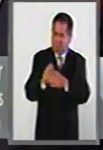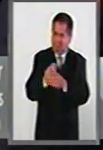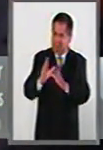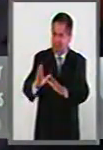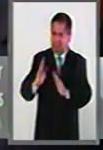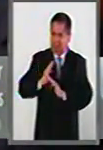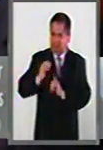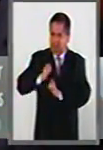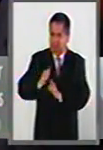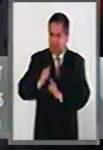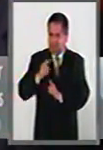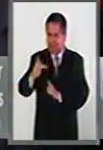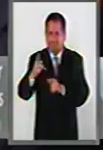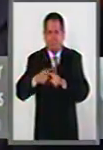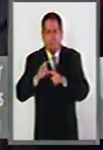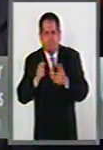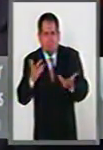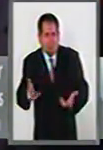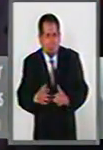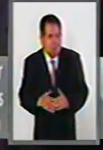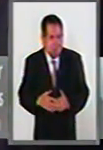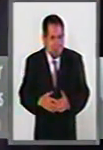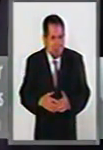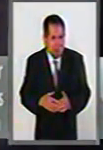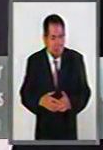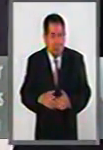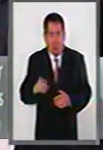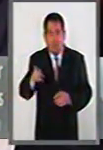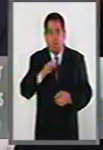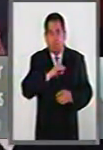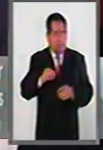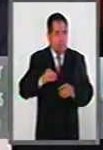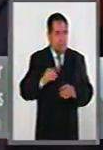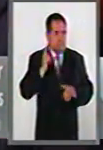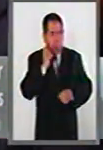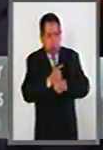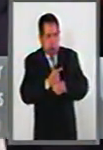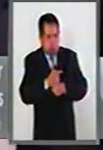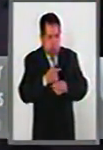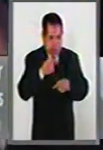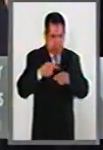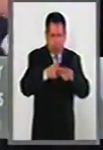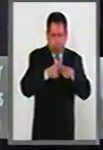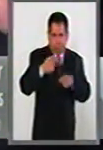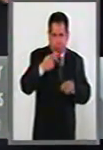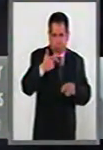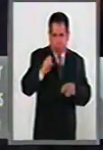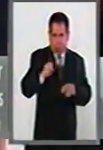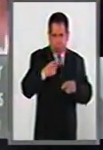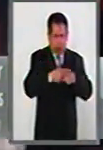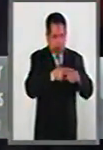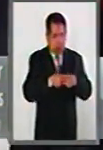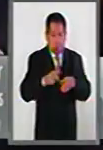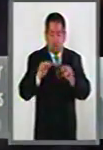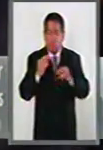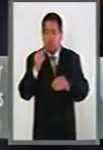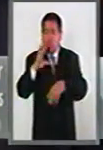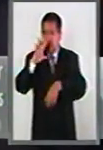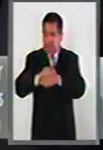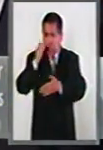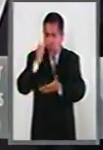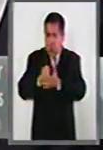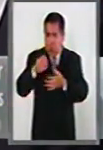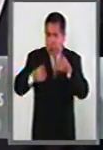militar? Se faculta la localización geográfica en tiempo real de personas, incluso sin autorización